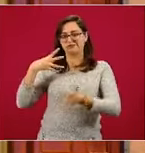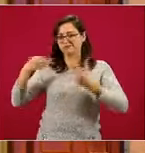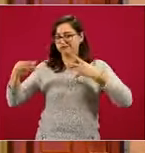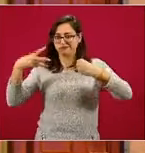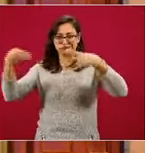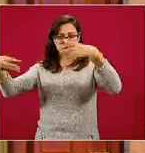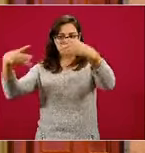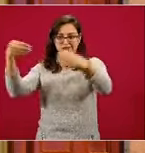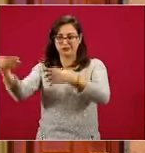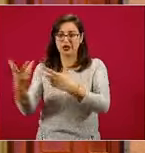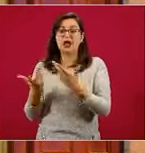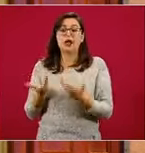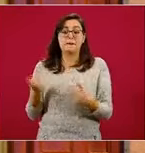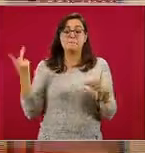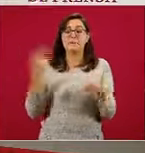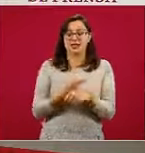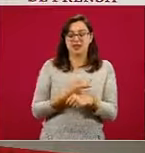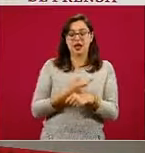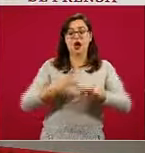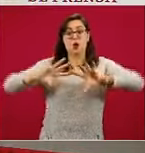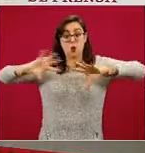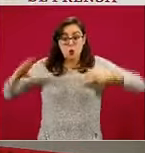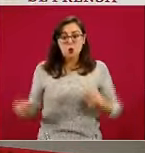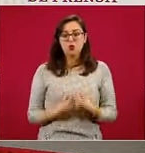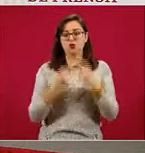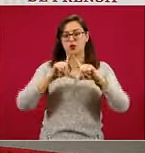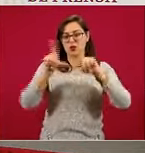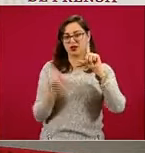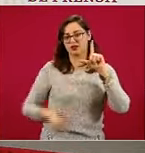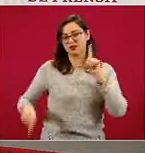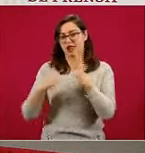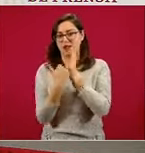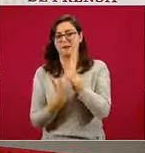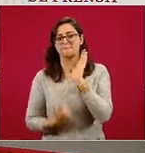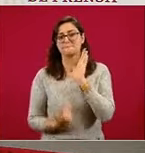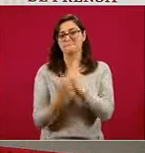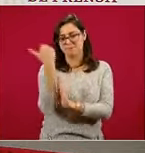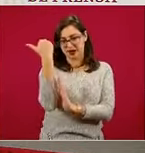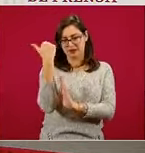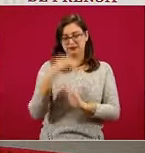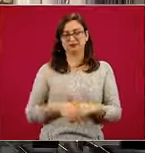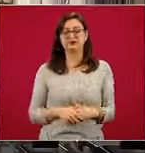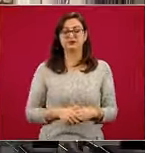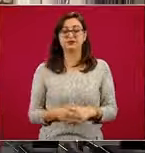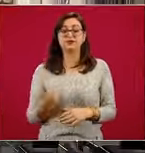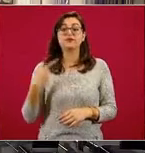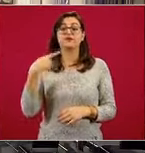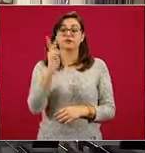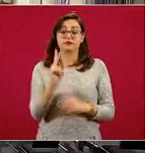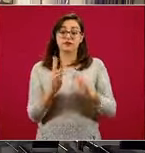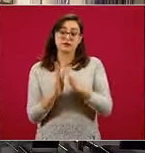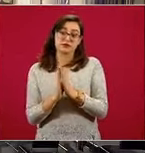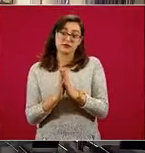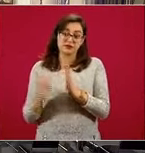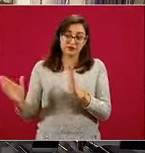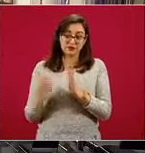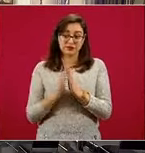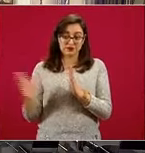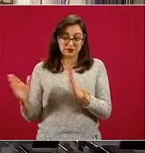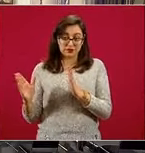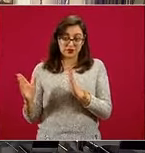realizando un incremento en esa media nacional de llevar el porcentaje de positividad hacia arriba. Pero del lado izquierdo